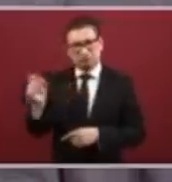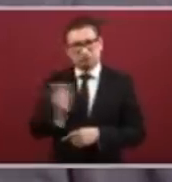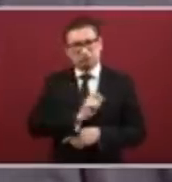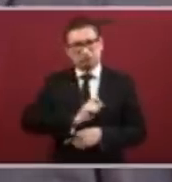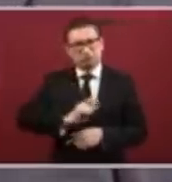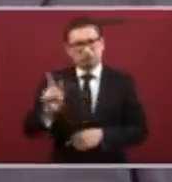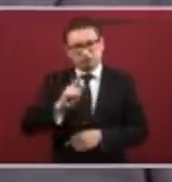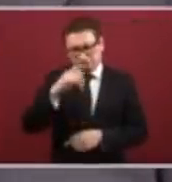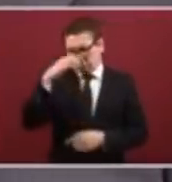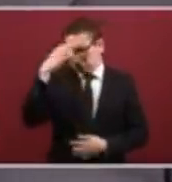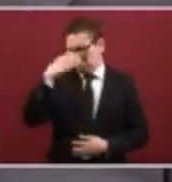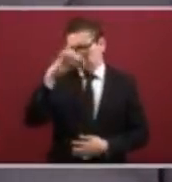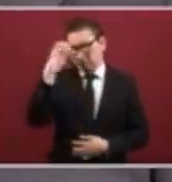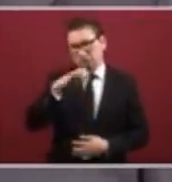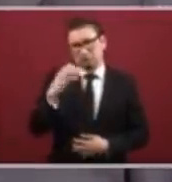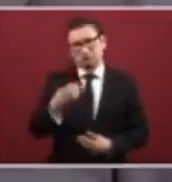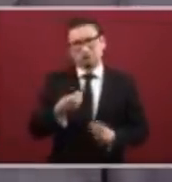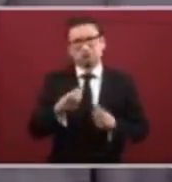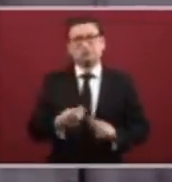un experto,